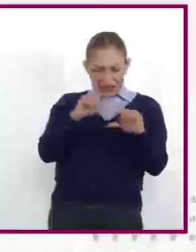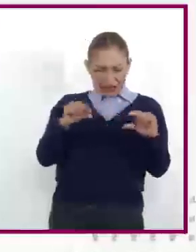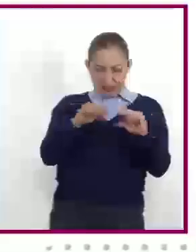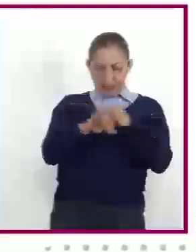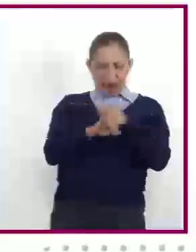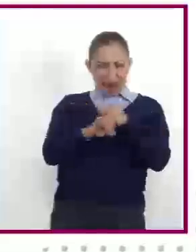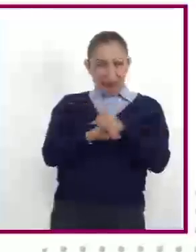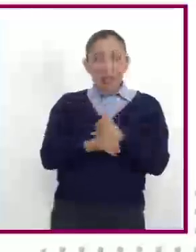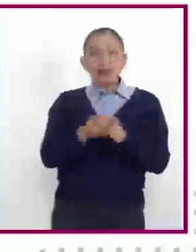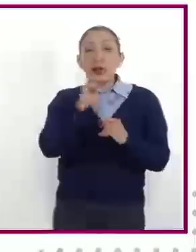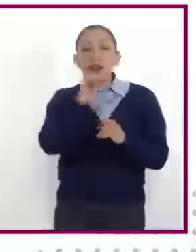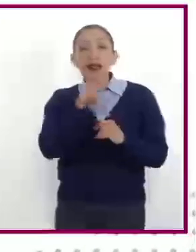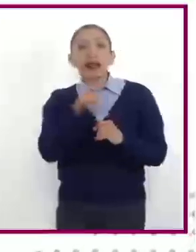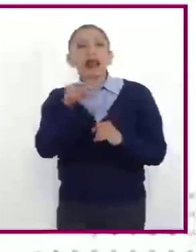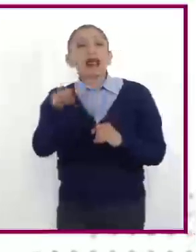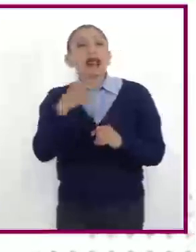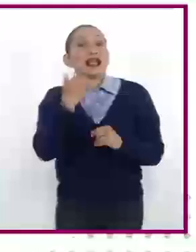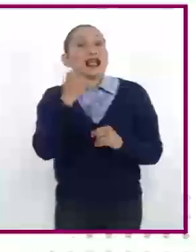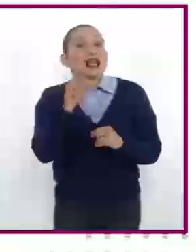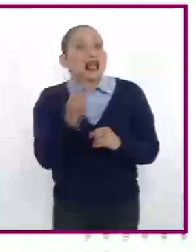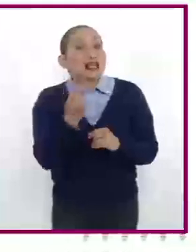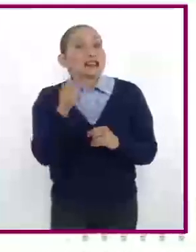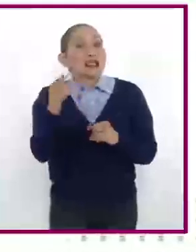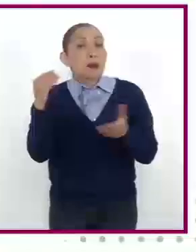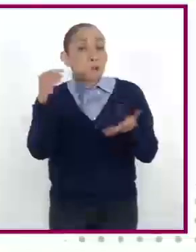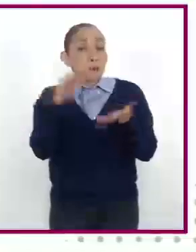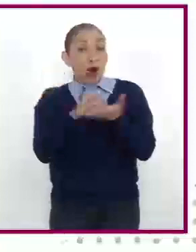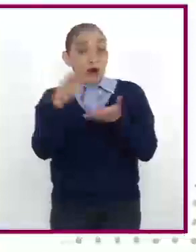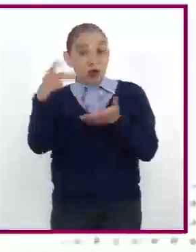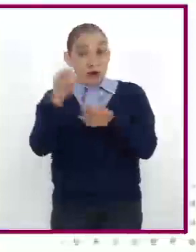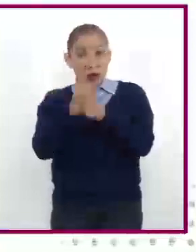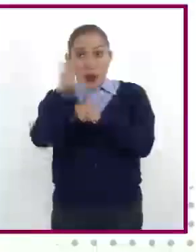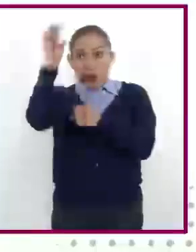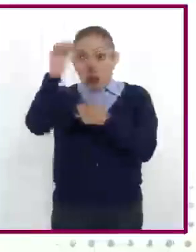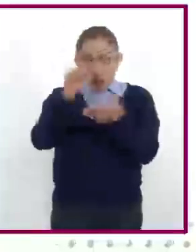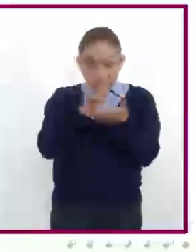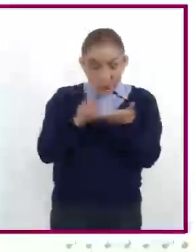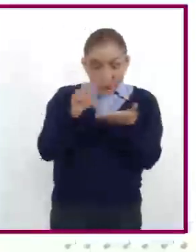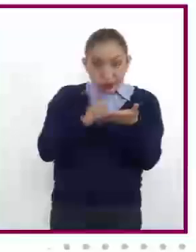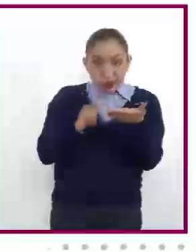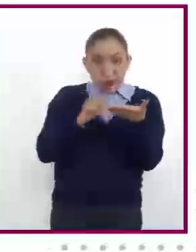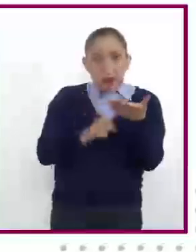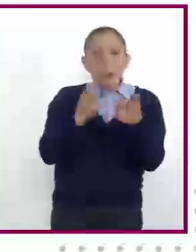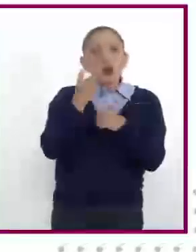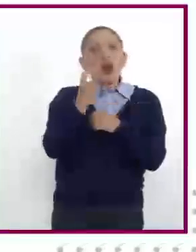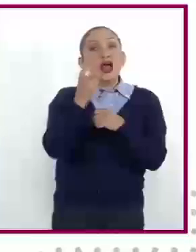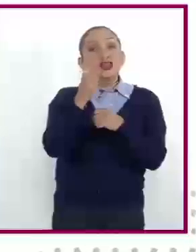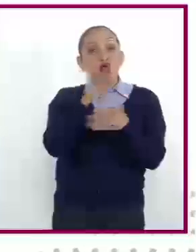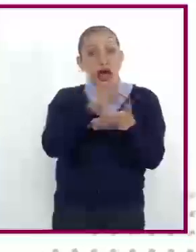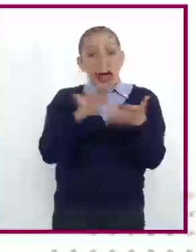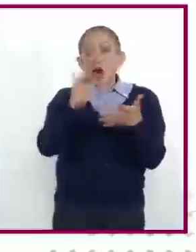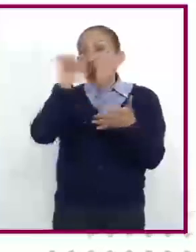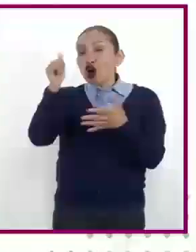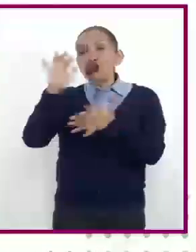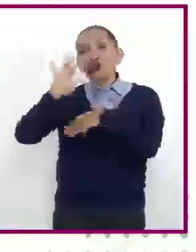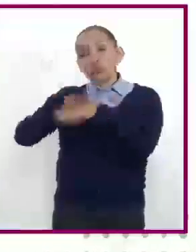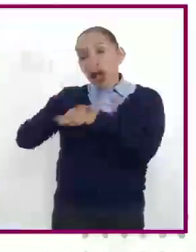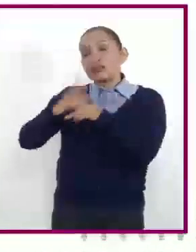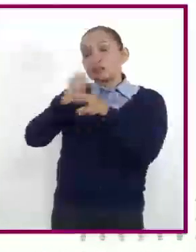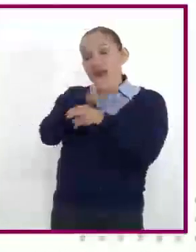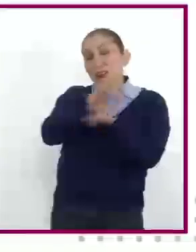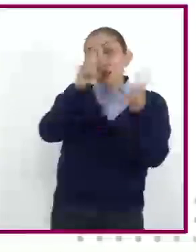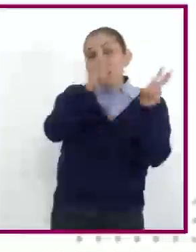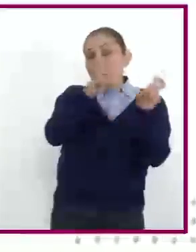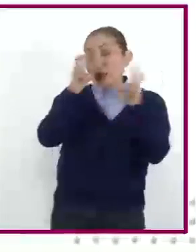búsqueda. También se trata de que integren la información. Para ello es necesario leer otros textos vinculados